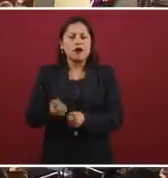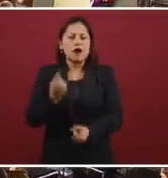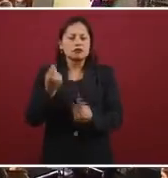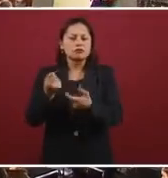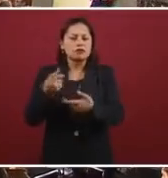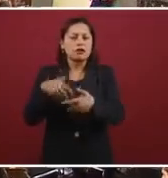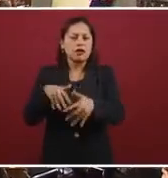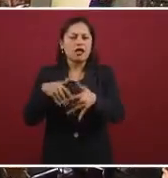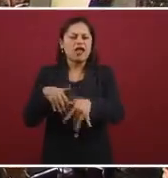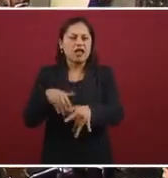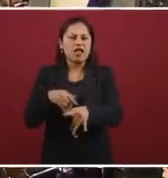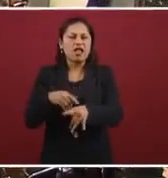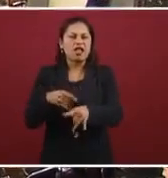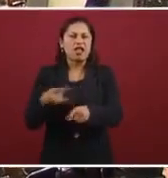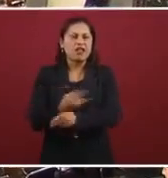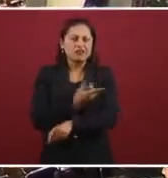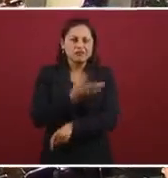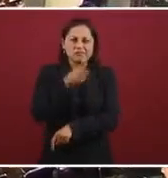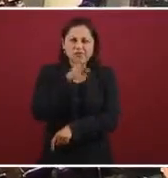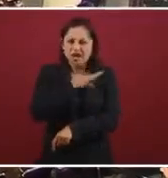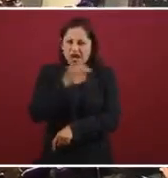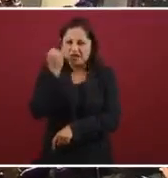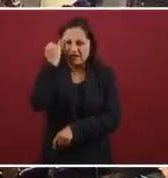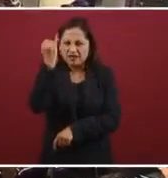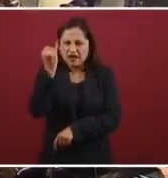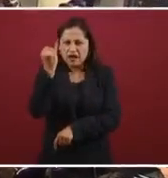gente, el mismo pueblo,